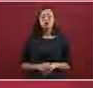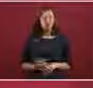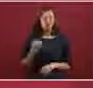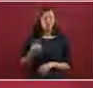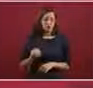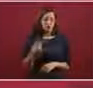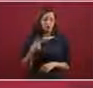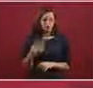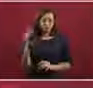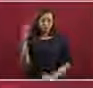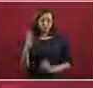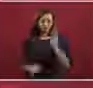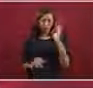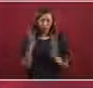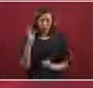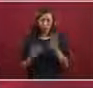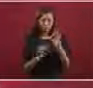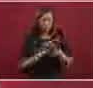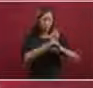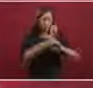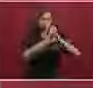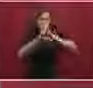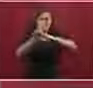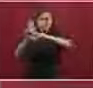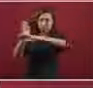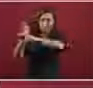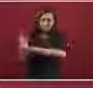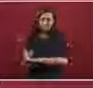fiscalías estatales.